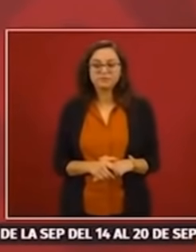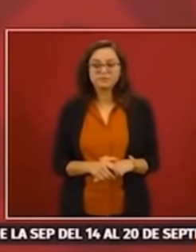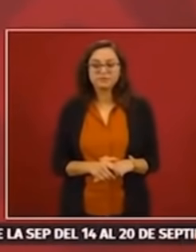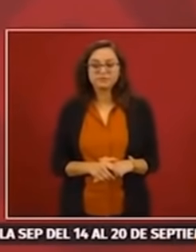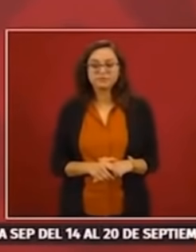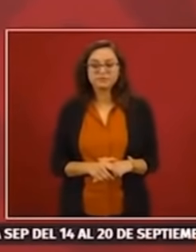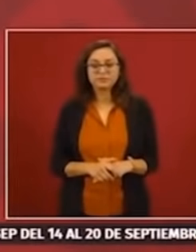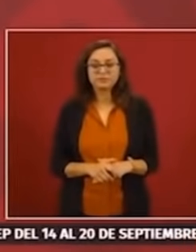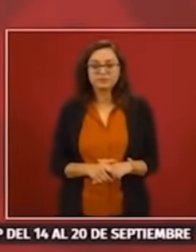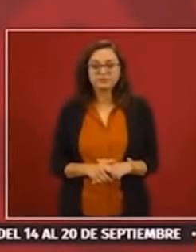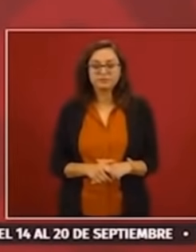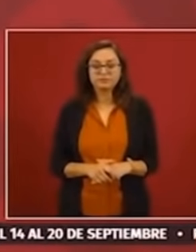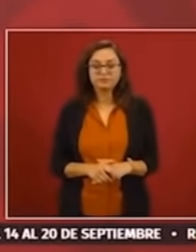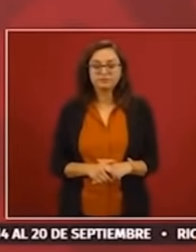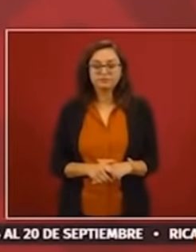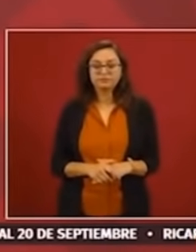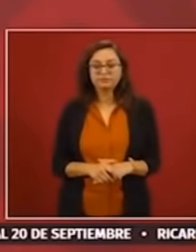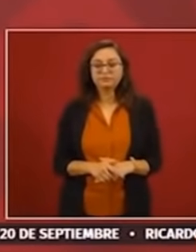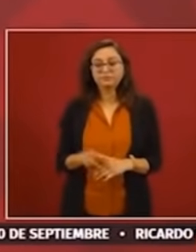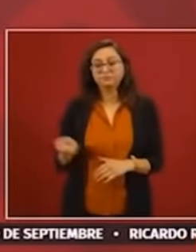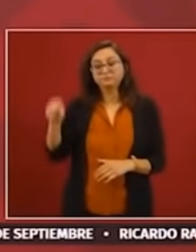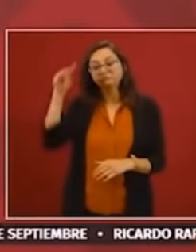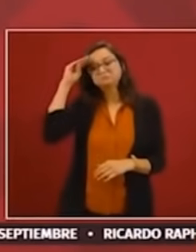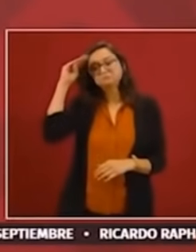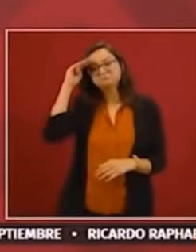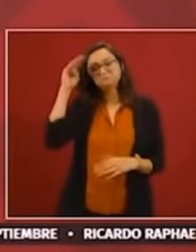De que como hay un contrato,